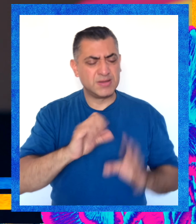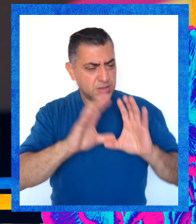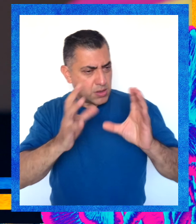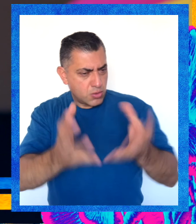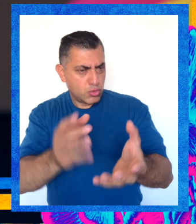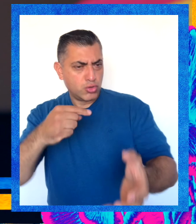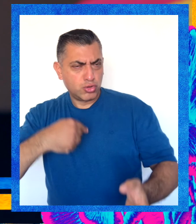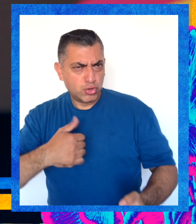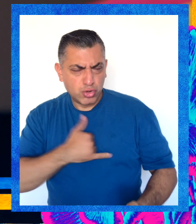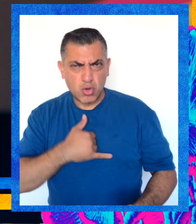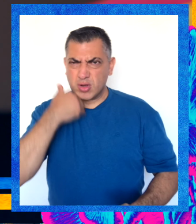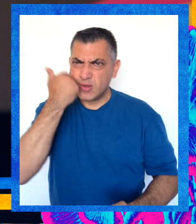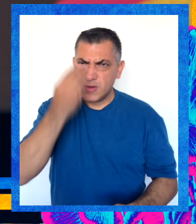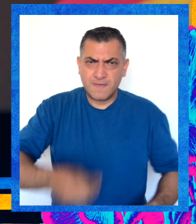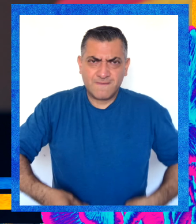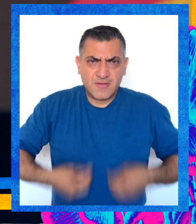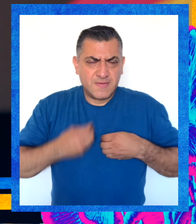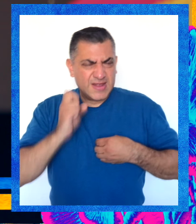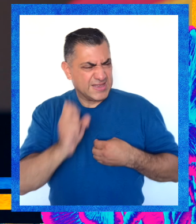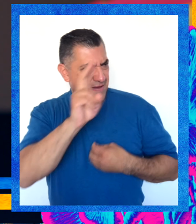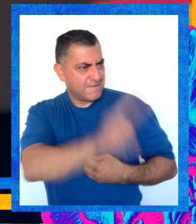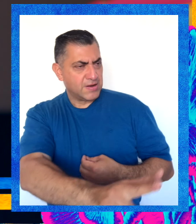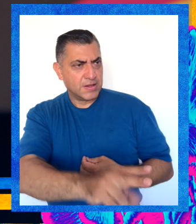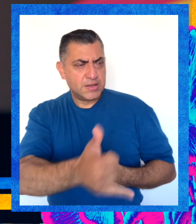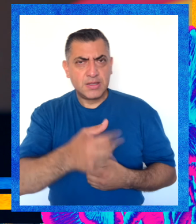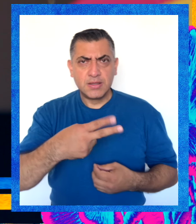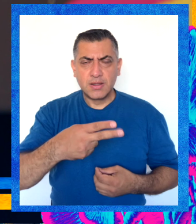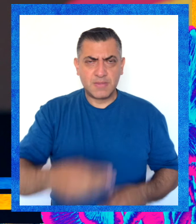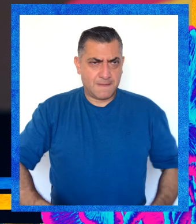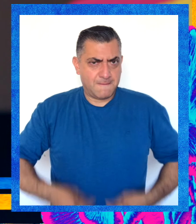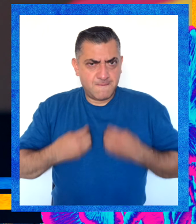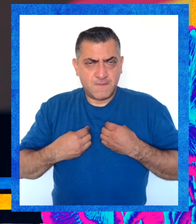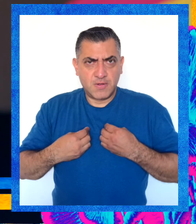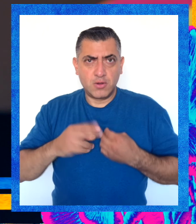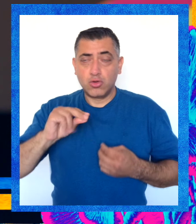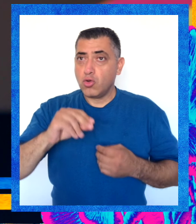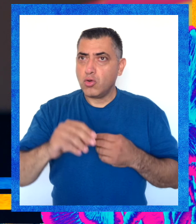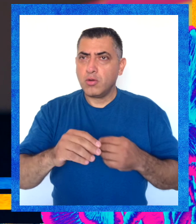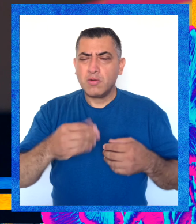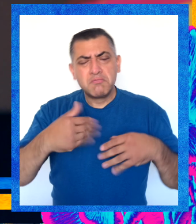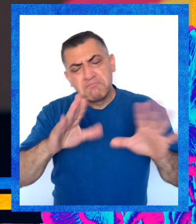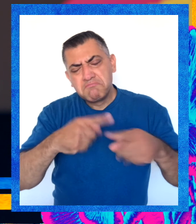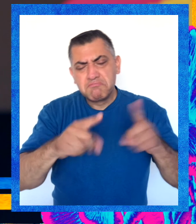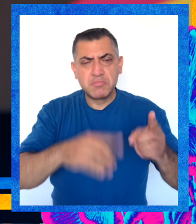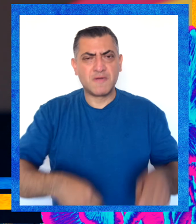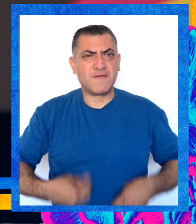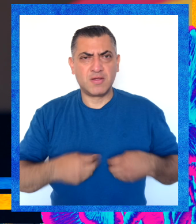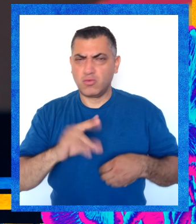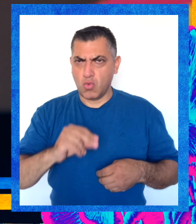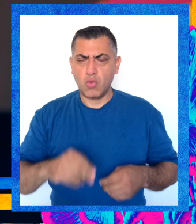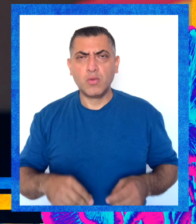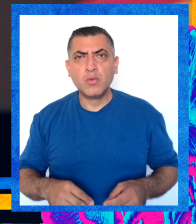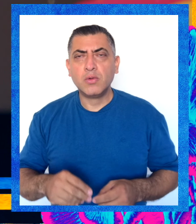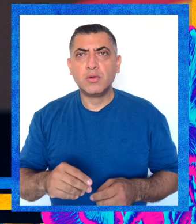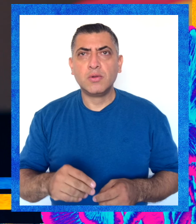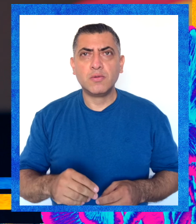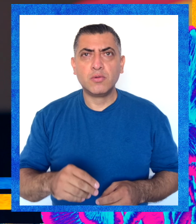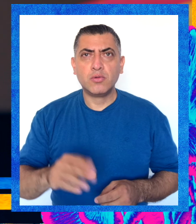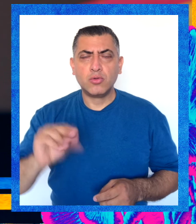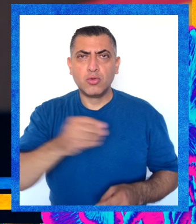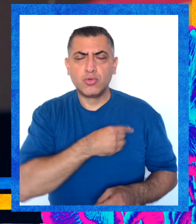yo quiero vivir con esa dimensión de verdad y además es la vida no cualquier tipo de vida de elman a la vida y además